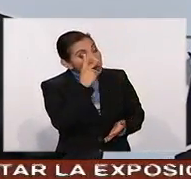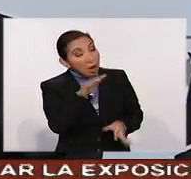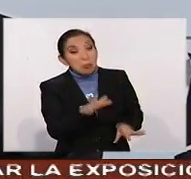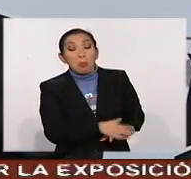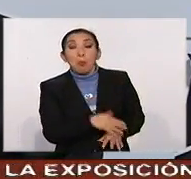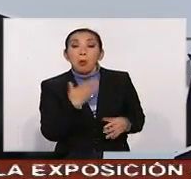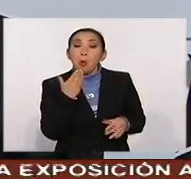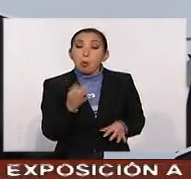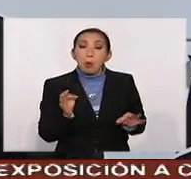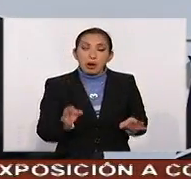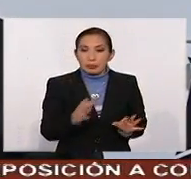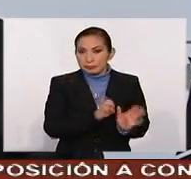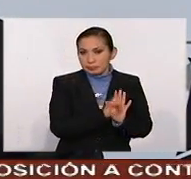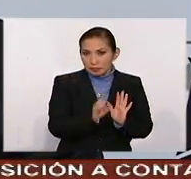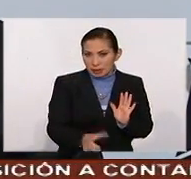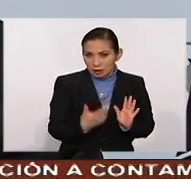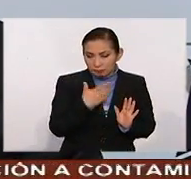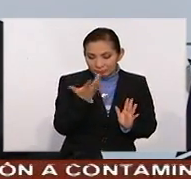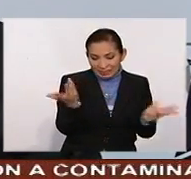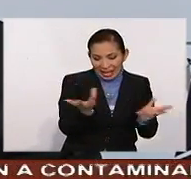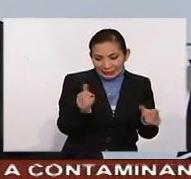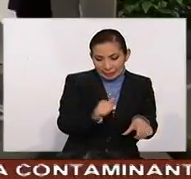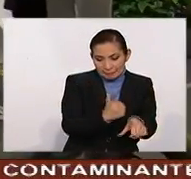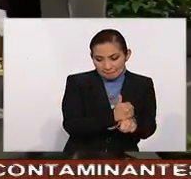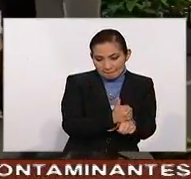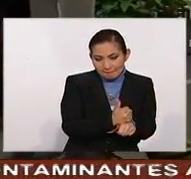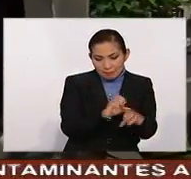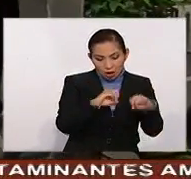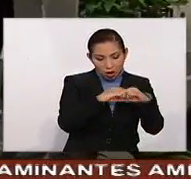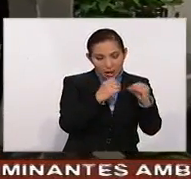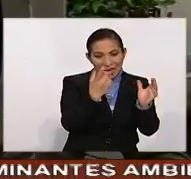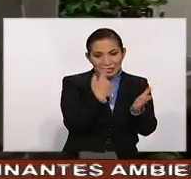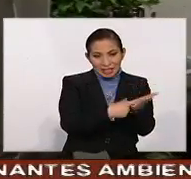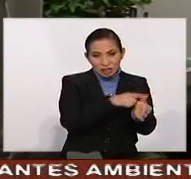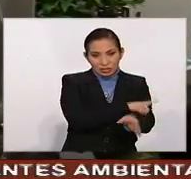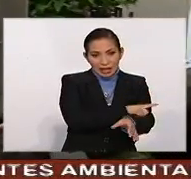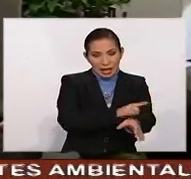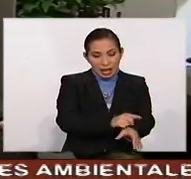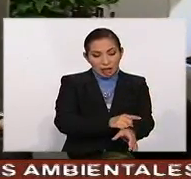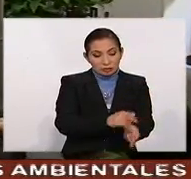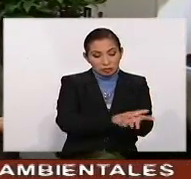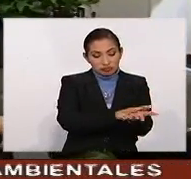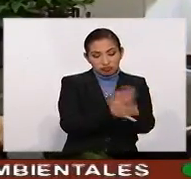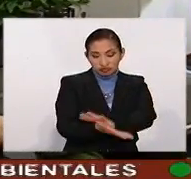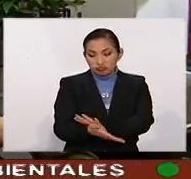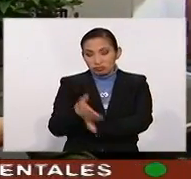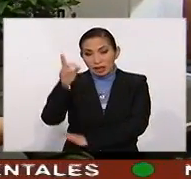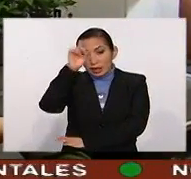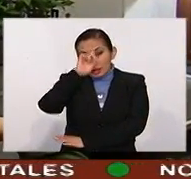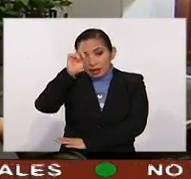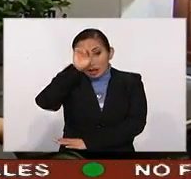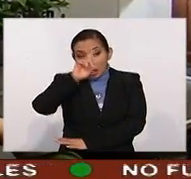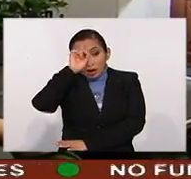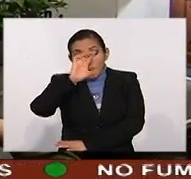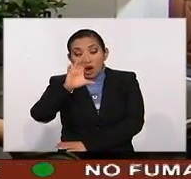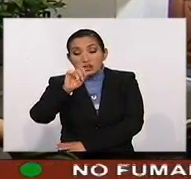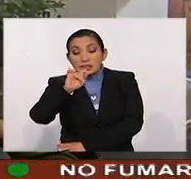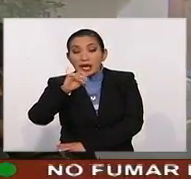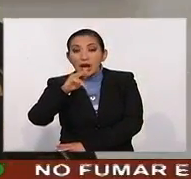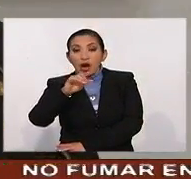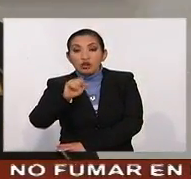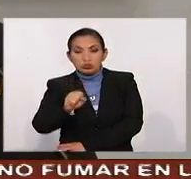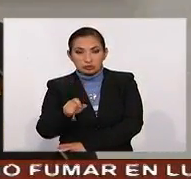muy pendientes. Por ejemplo, en los órganos delegacionales se crean consejos, un poco al estilo de lo que